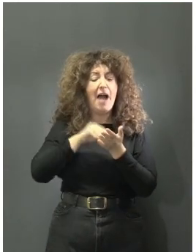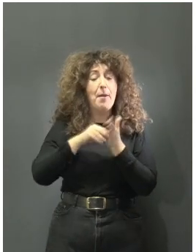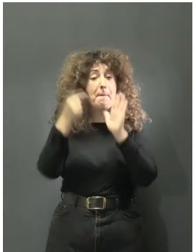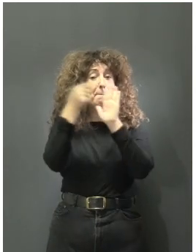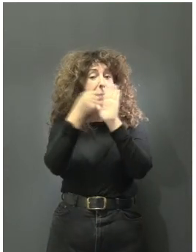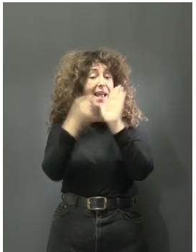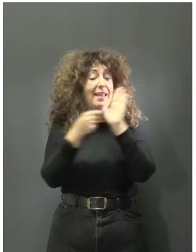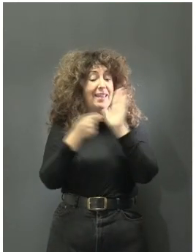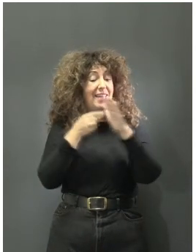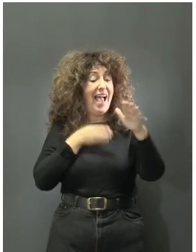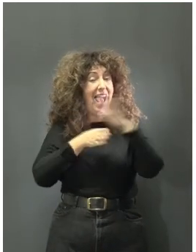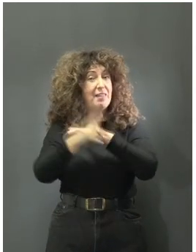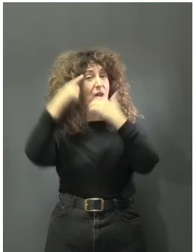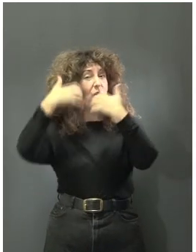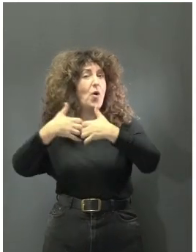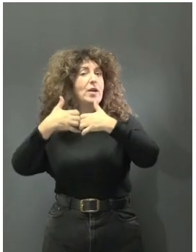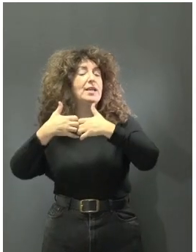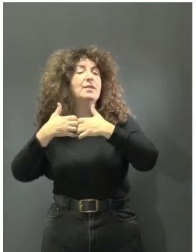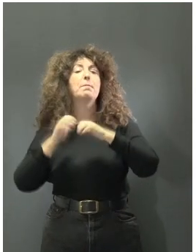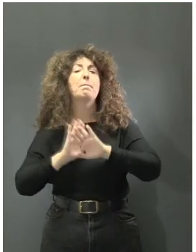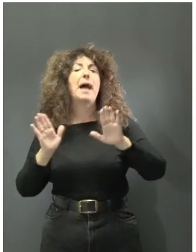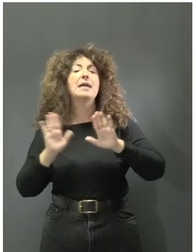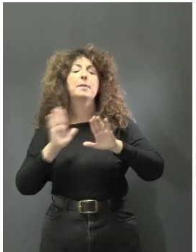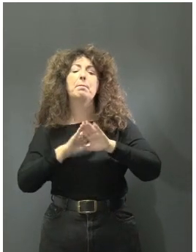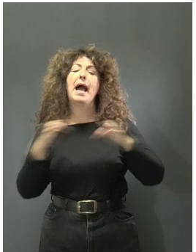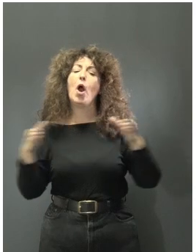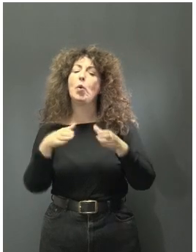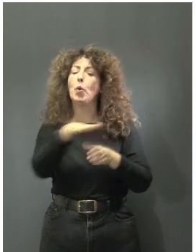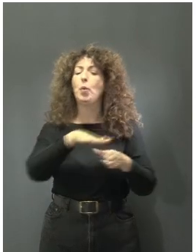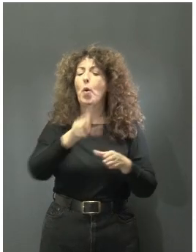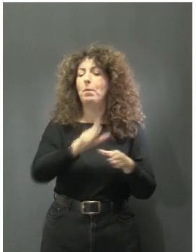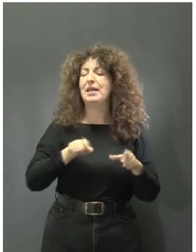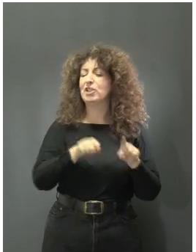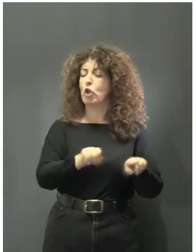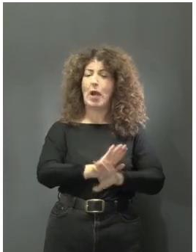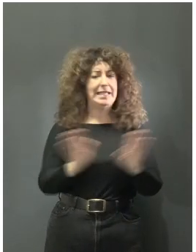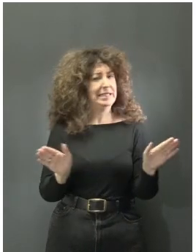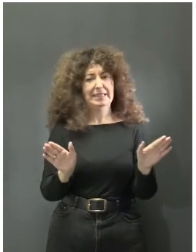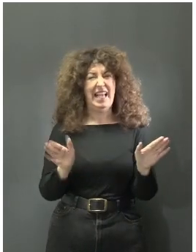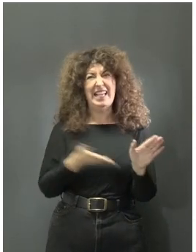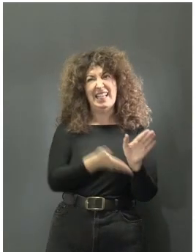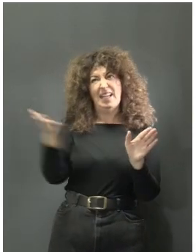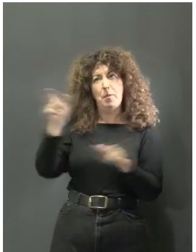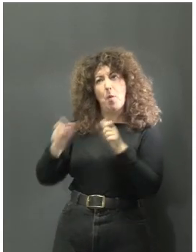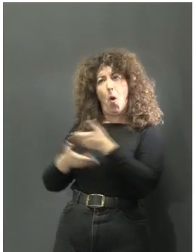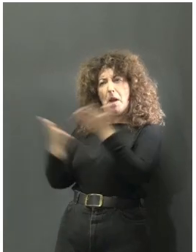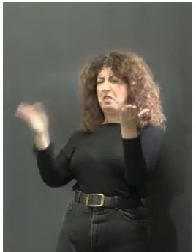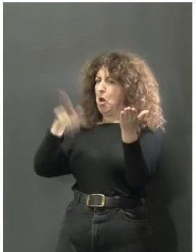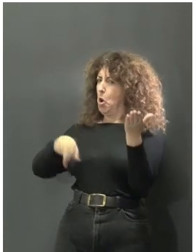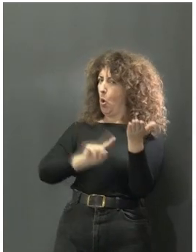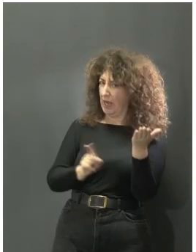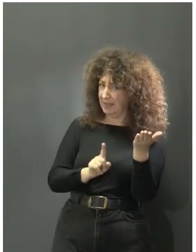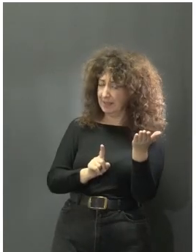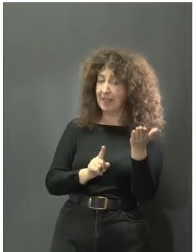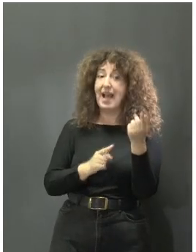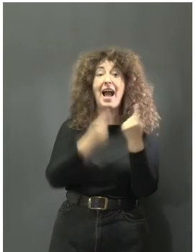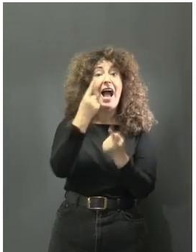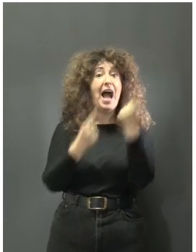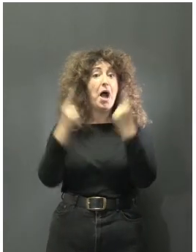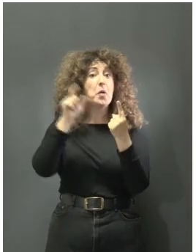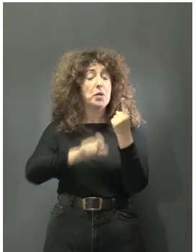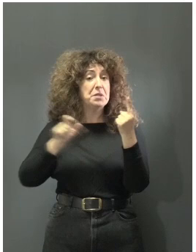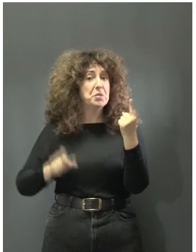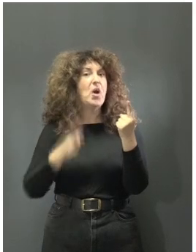de accesibilidad cognitiva son solamente para algunas personas y que no son para la población en su conjunto, ¿no? Habrá algunas personas que